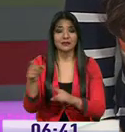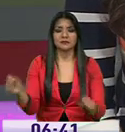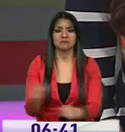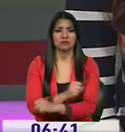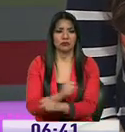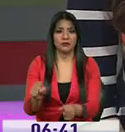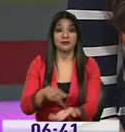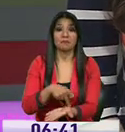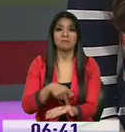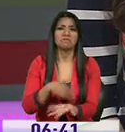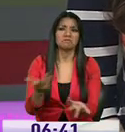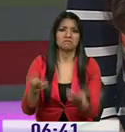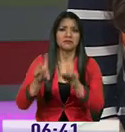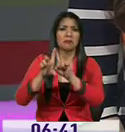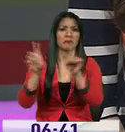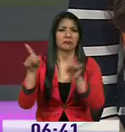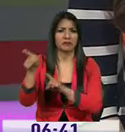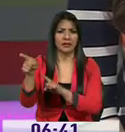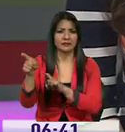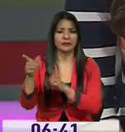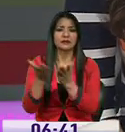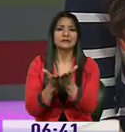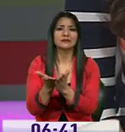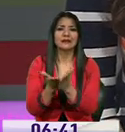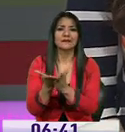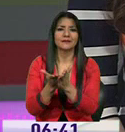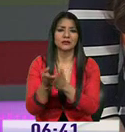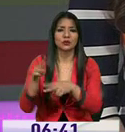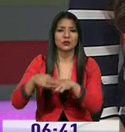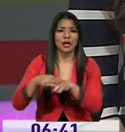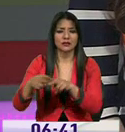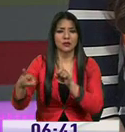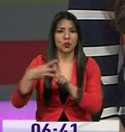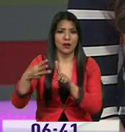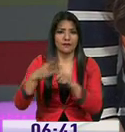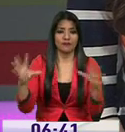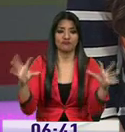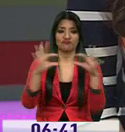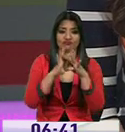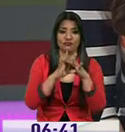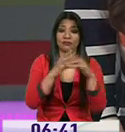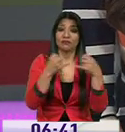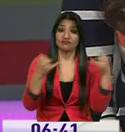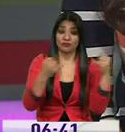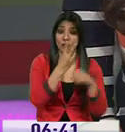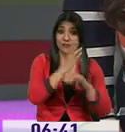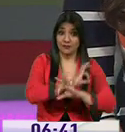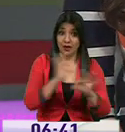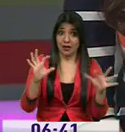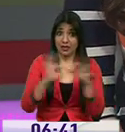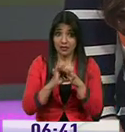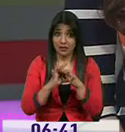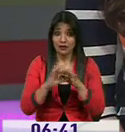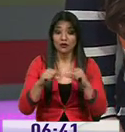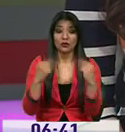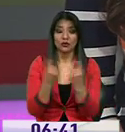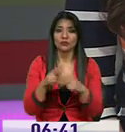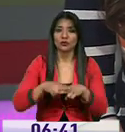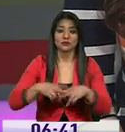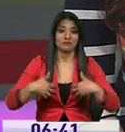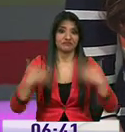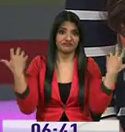cancelar las aplicaciones como Uber y Cabify porque no dependen de ningún espectro radioeléctrico, el gremio de taxistas